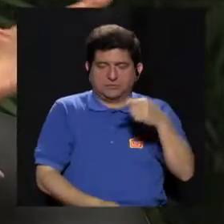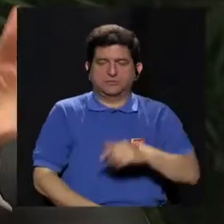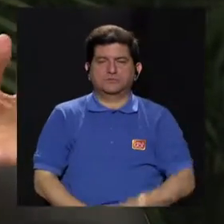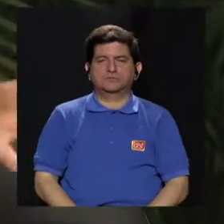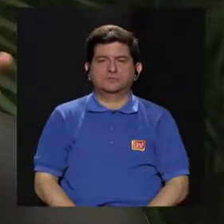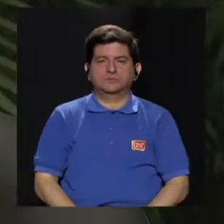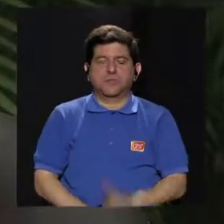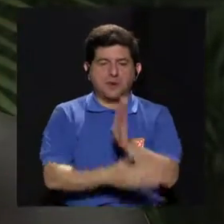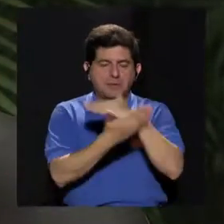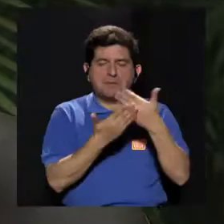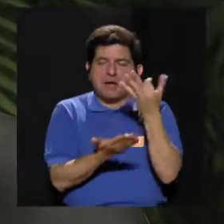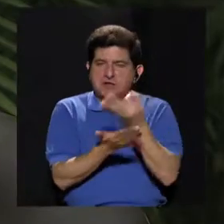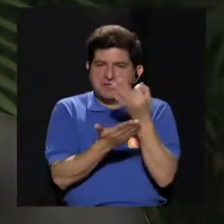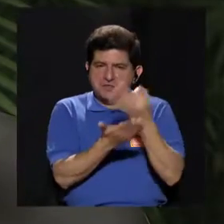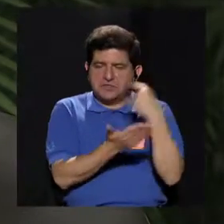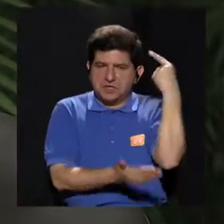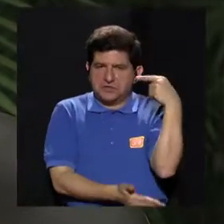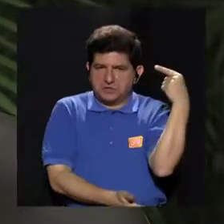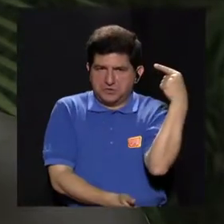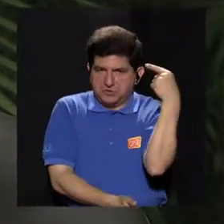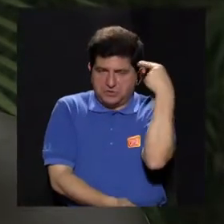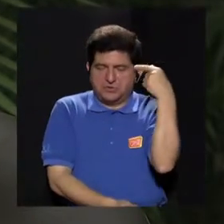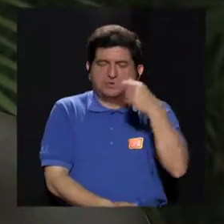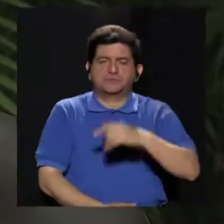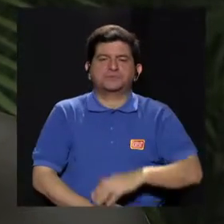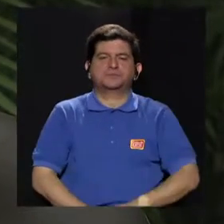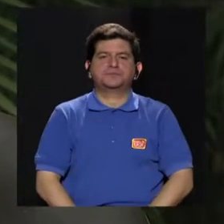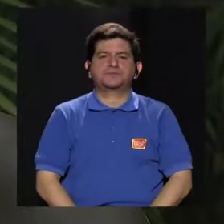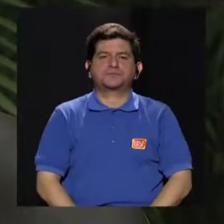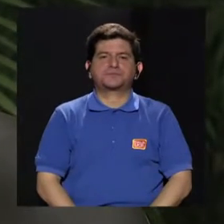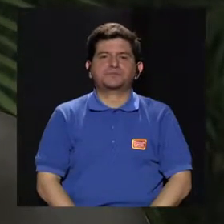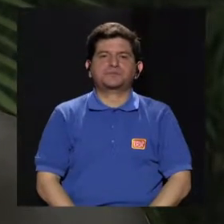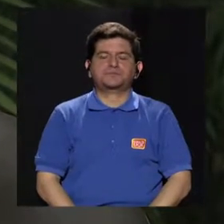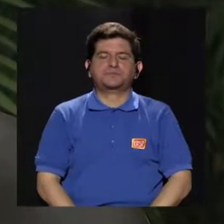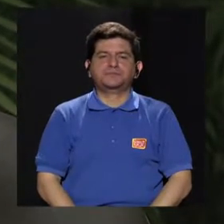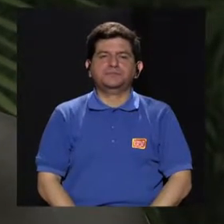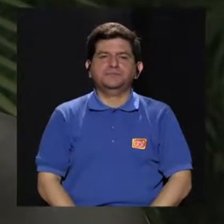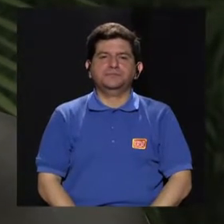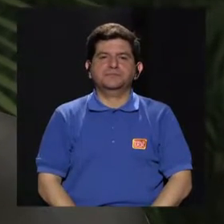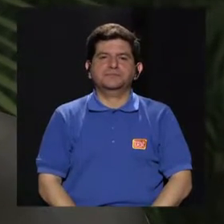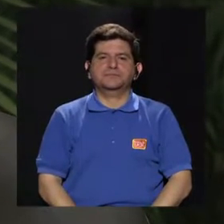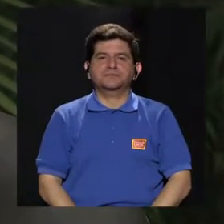o parcialmente financiados por nuestros gobiernos.